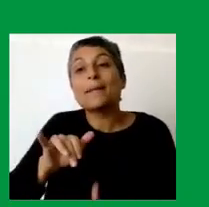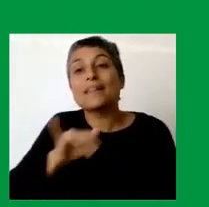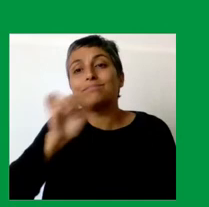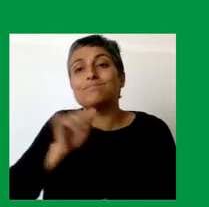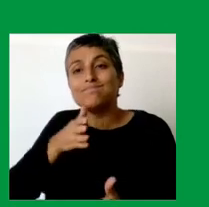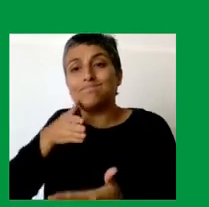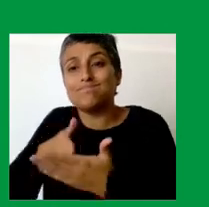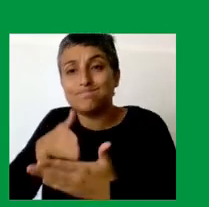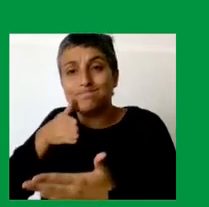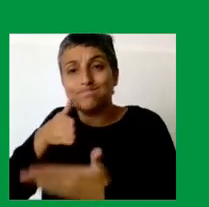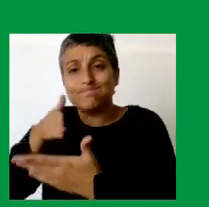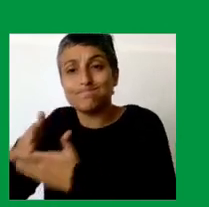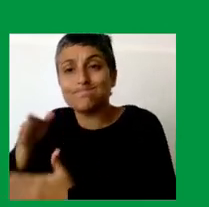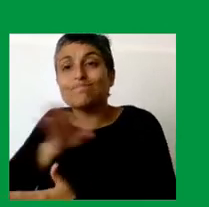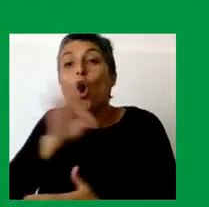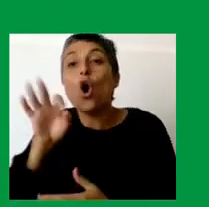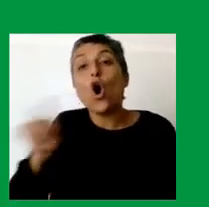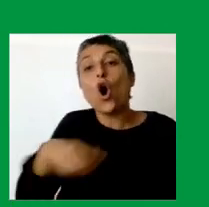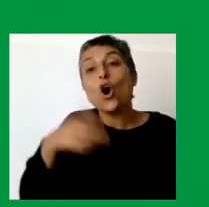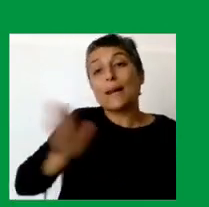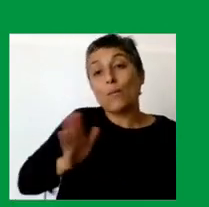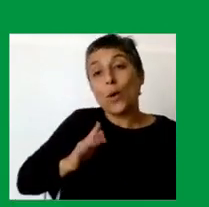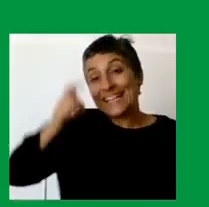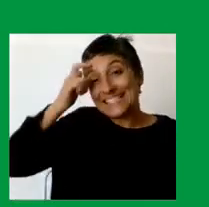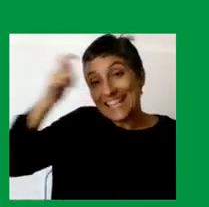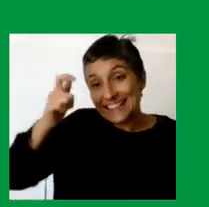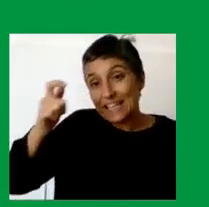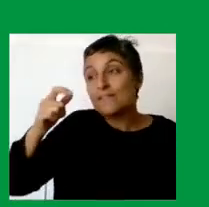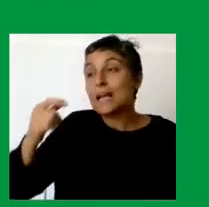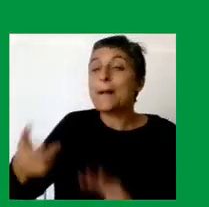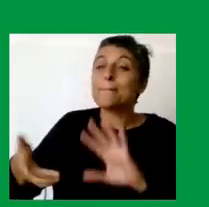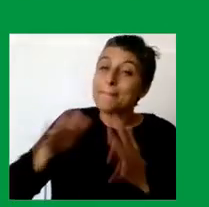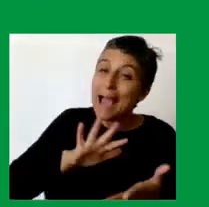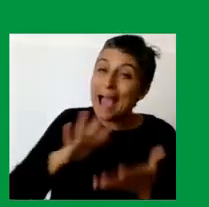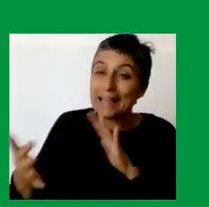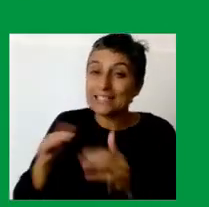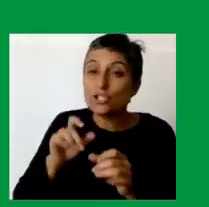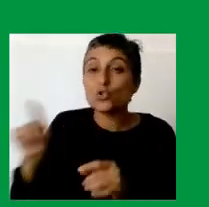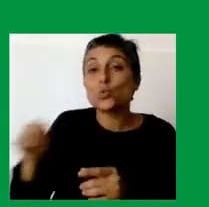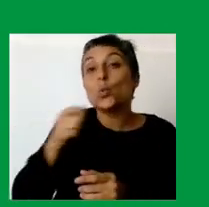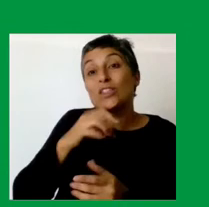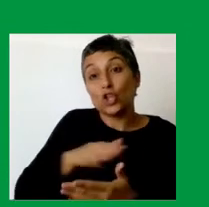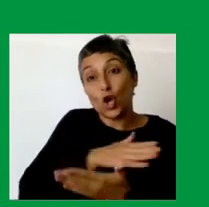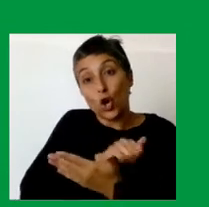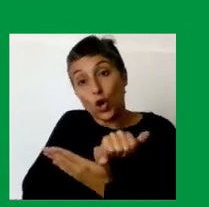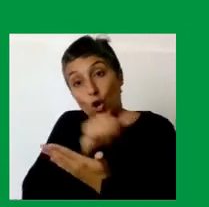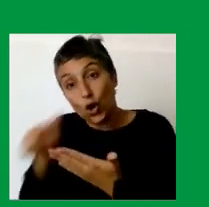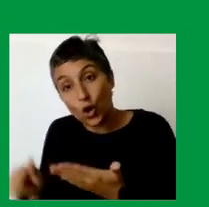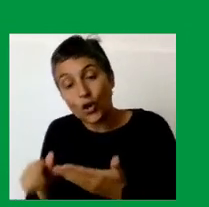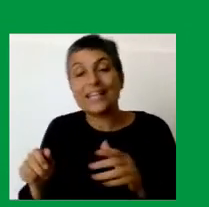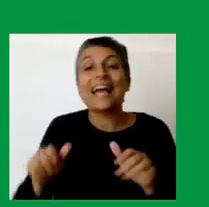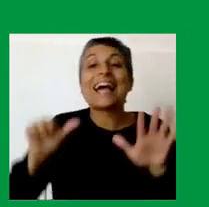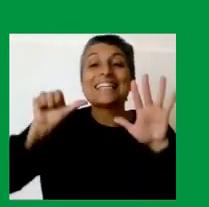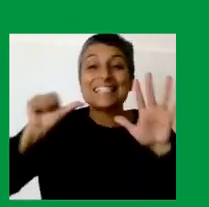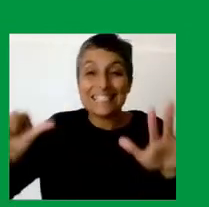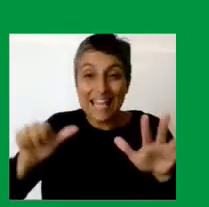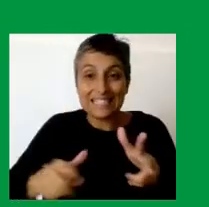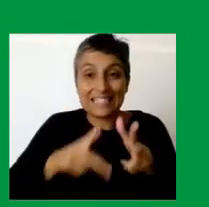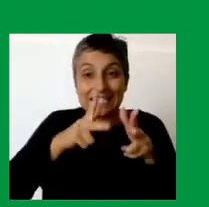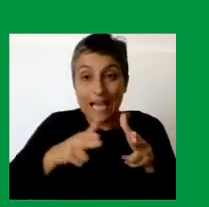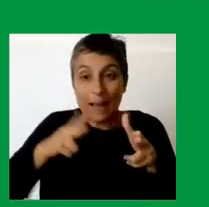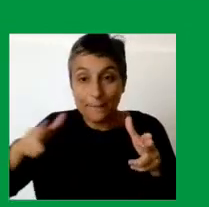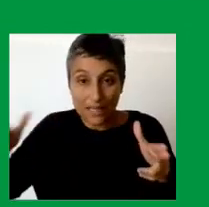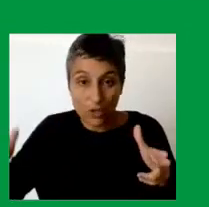las que les pasó cosas similares en distintos momentos de la historia. Y son 6 capítulos, acá hay 3 imágenes